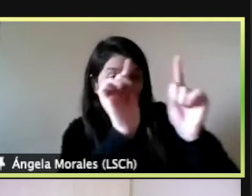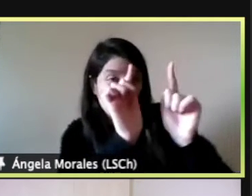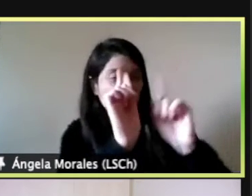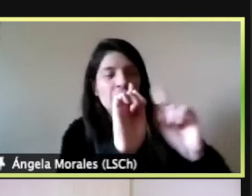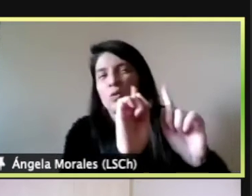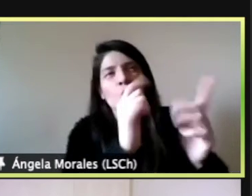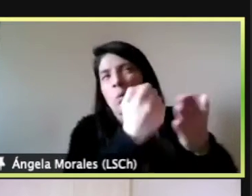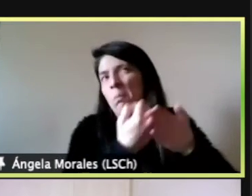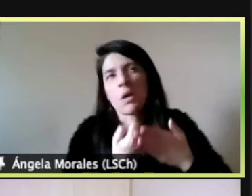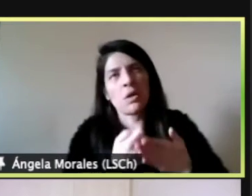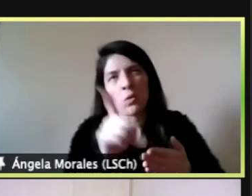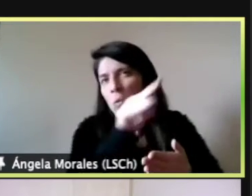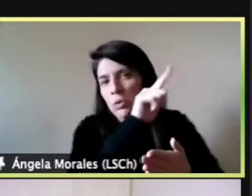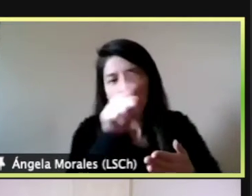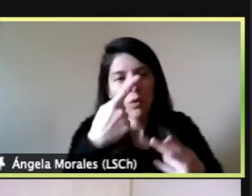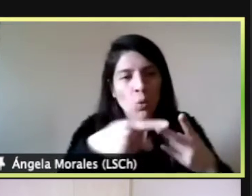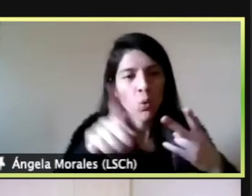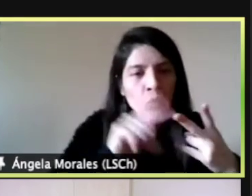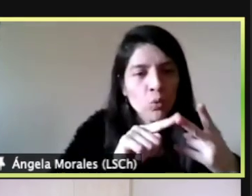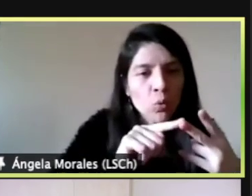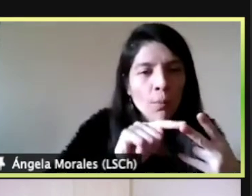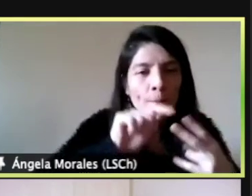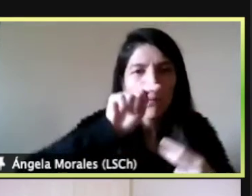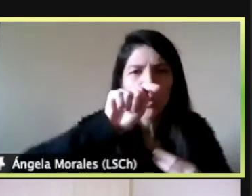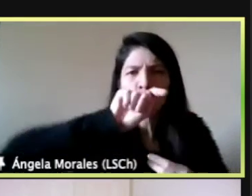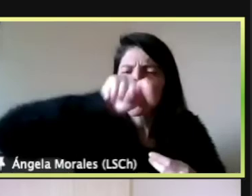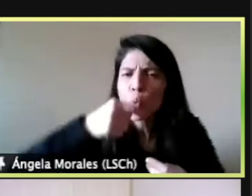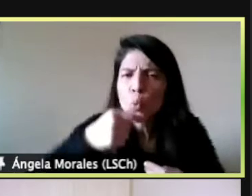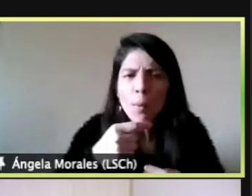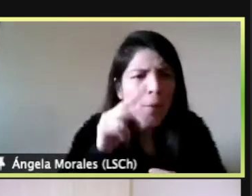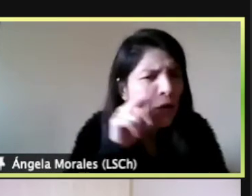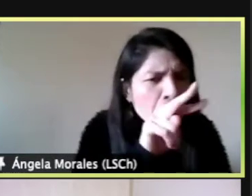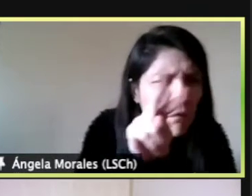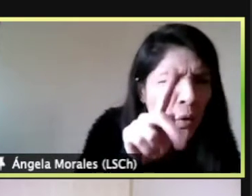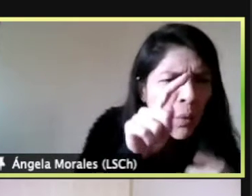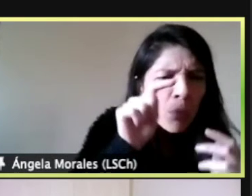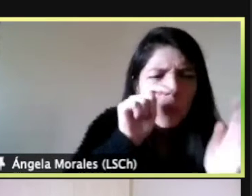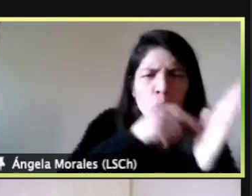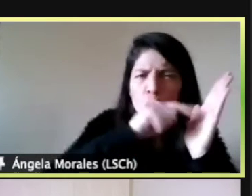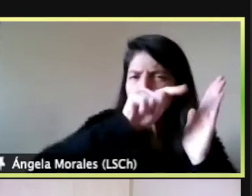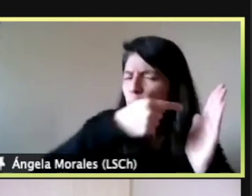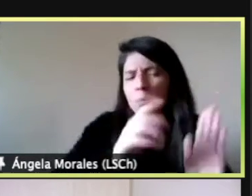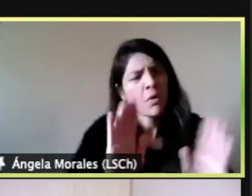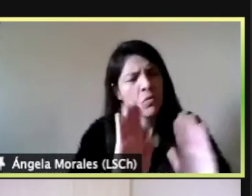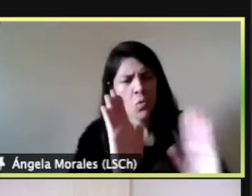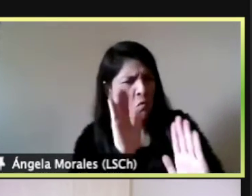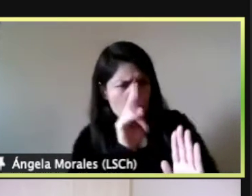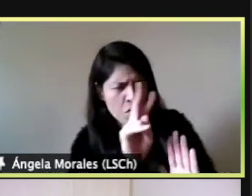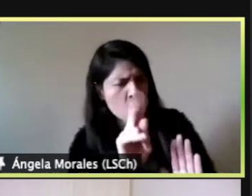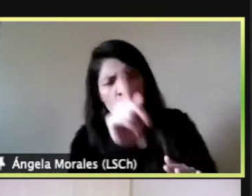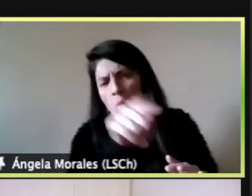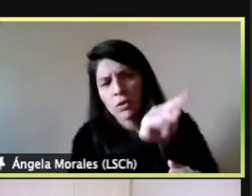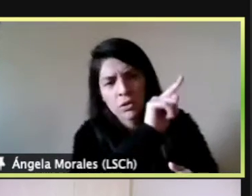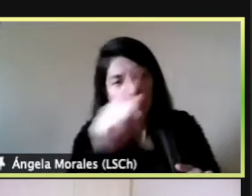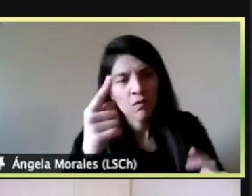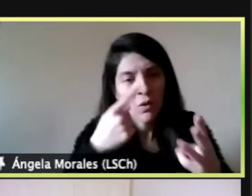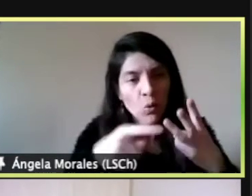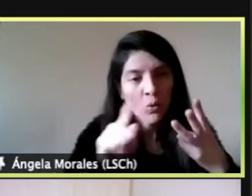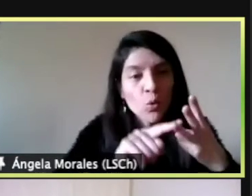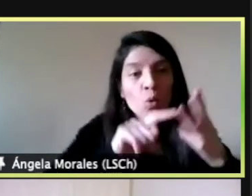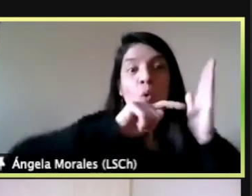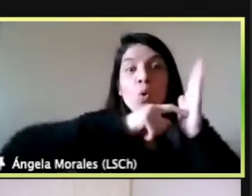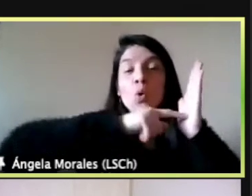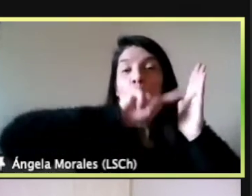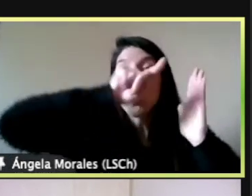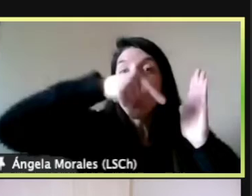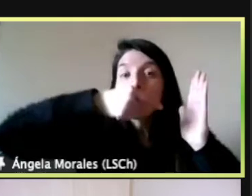coma. Punto y coma acá yo no veo ningún punto y coma, así que no me va a servir. Acá tengo la coma. Entonces, sí, acá